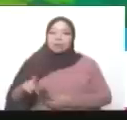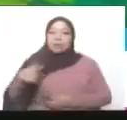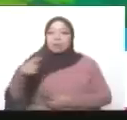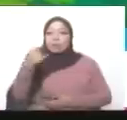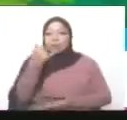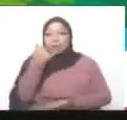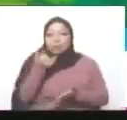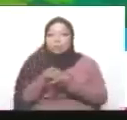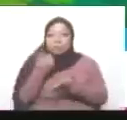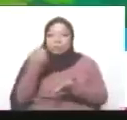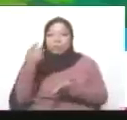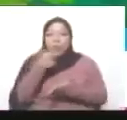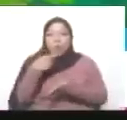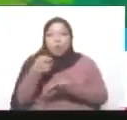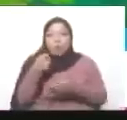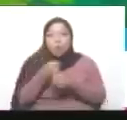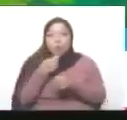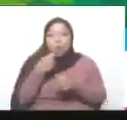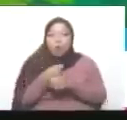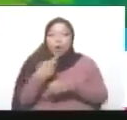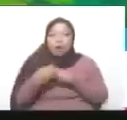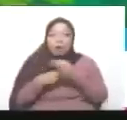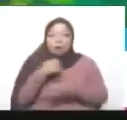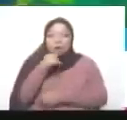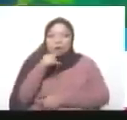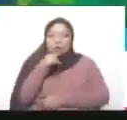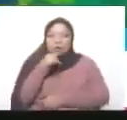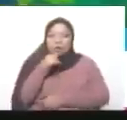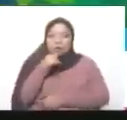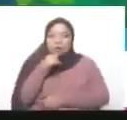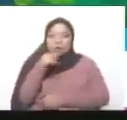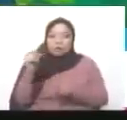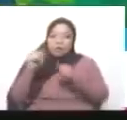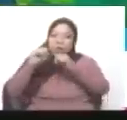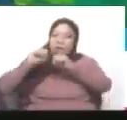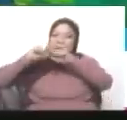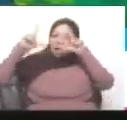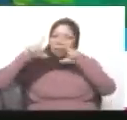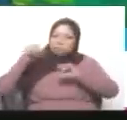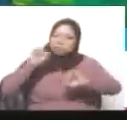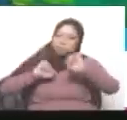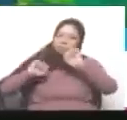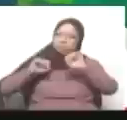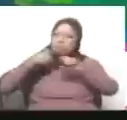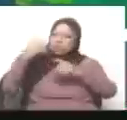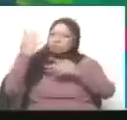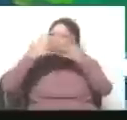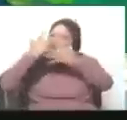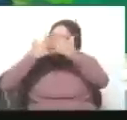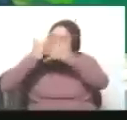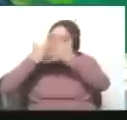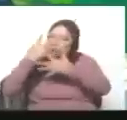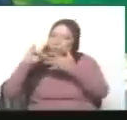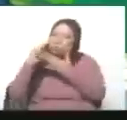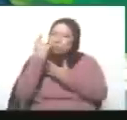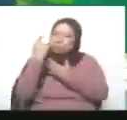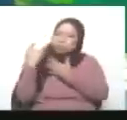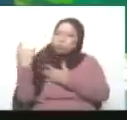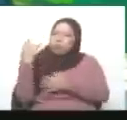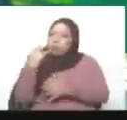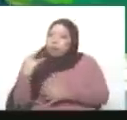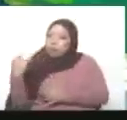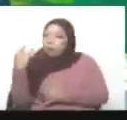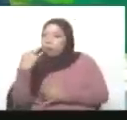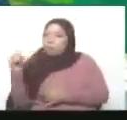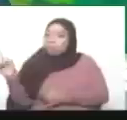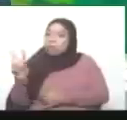yo le digo a los gobernantes del Caribe nuestros hermanos del Caribe abran los ojos frente a la manipulación a la mentira Venezuela es el país